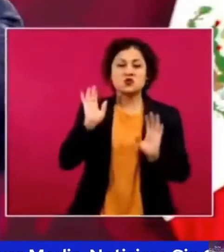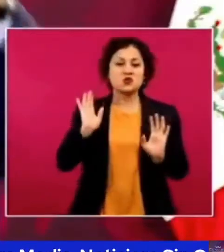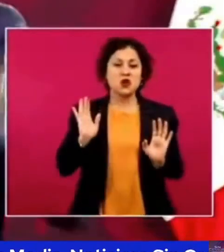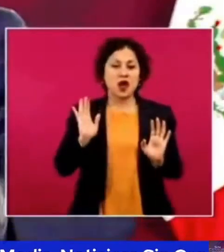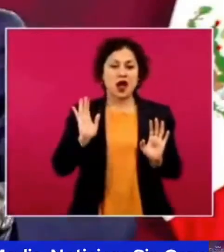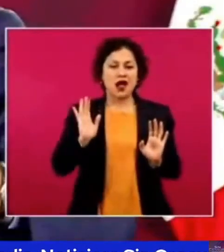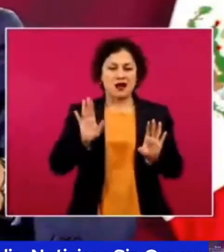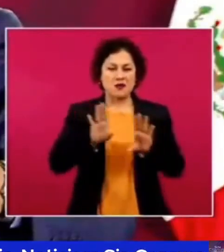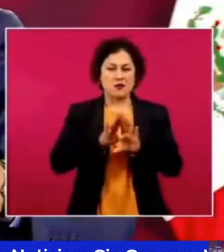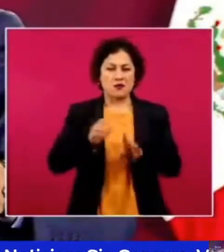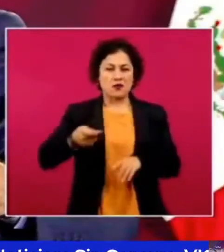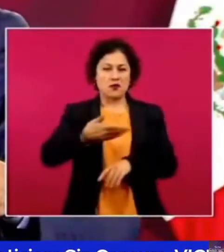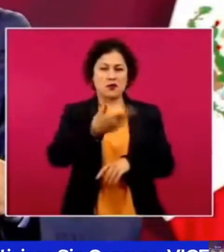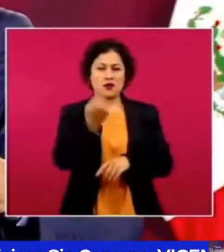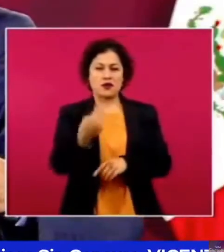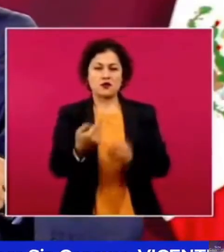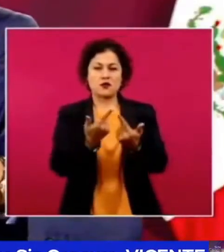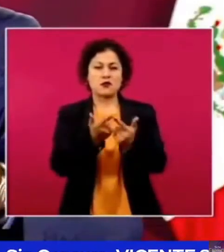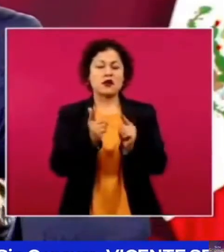Porque